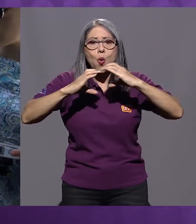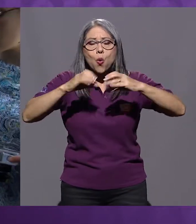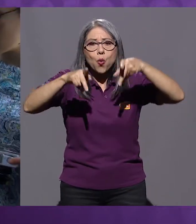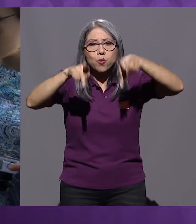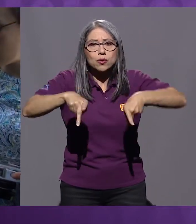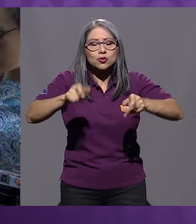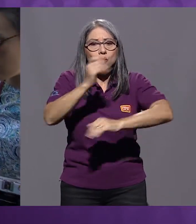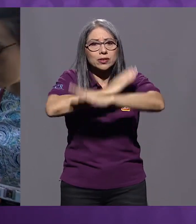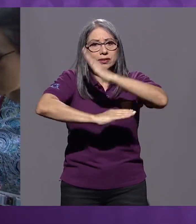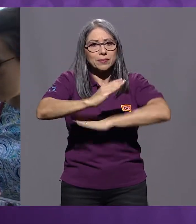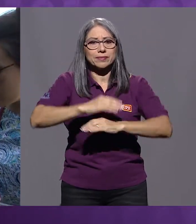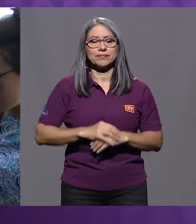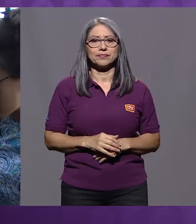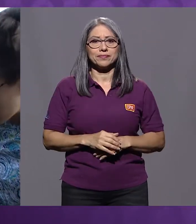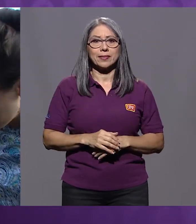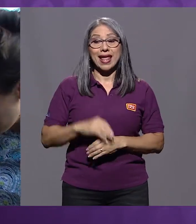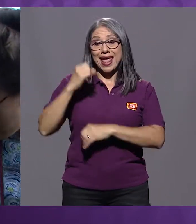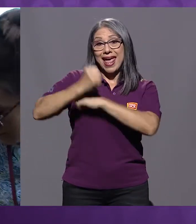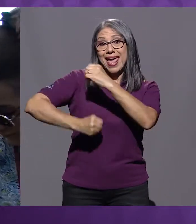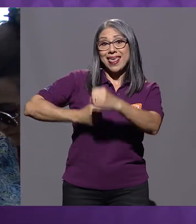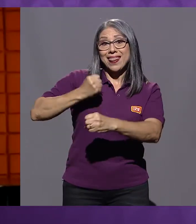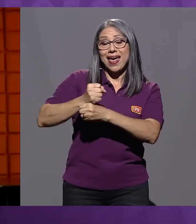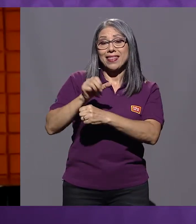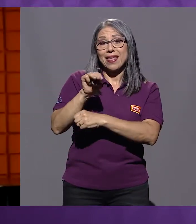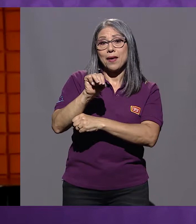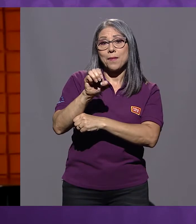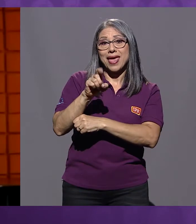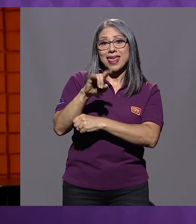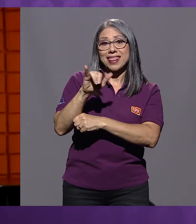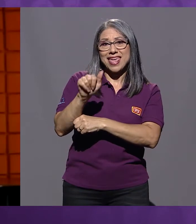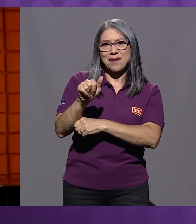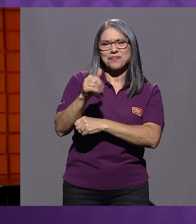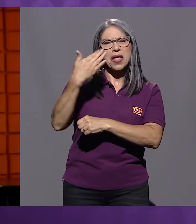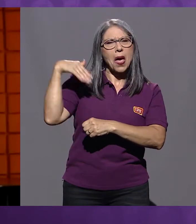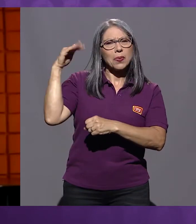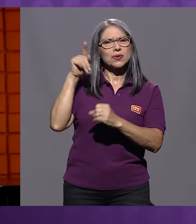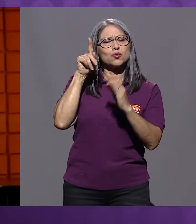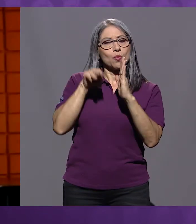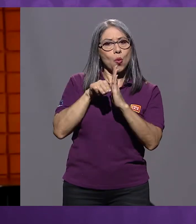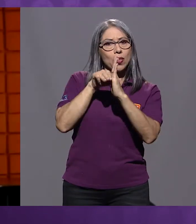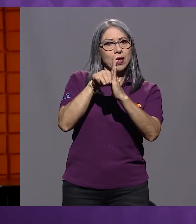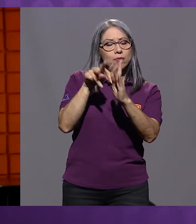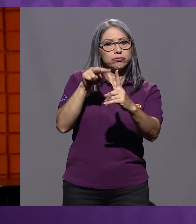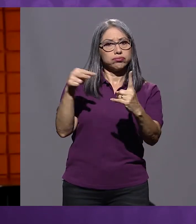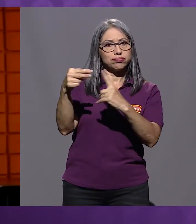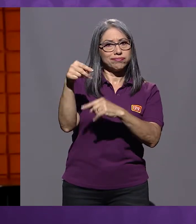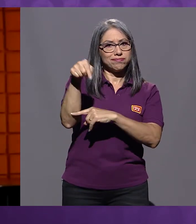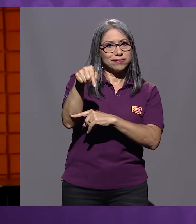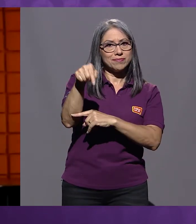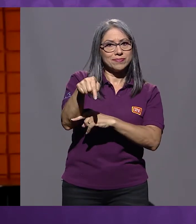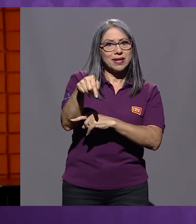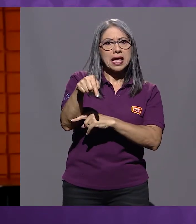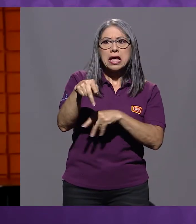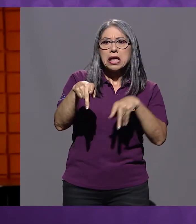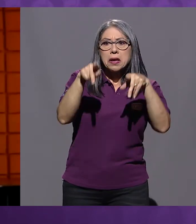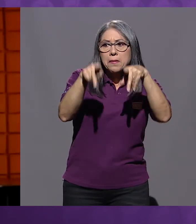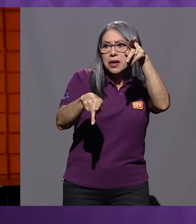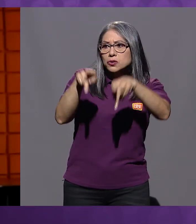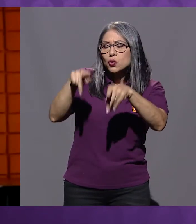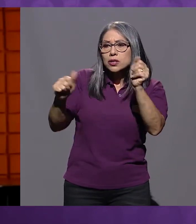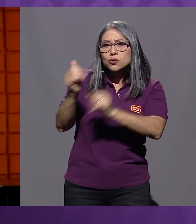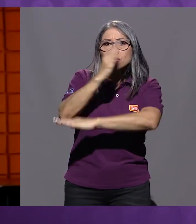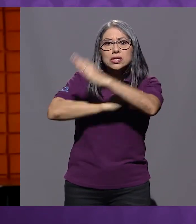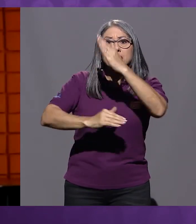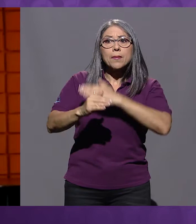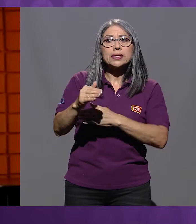con discapacidad. En la Edad Media teníamos un paradigma donde se excluía a las